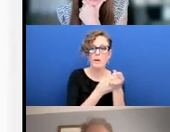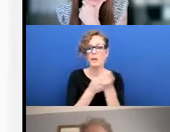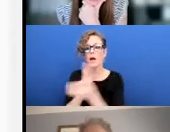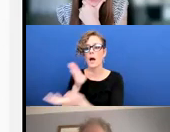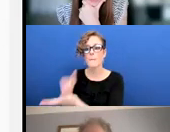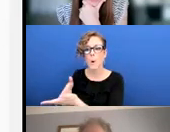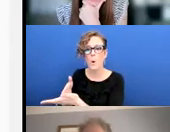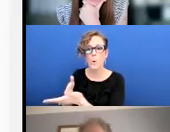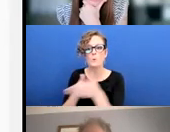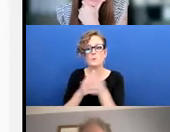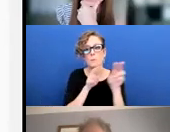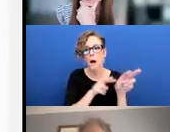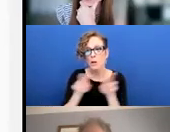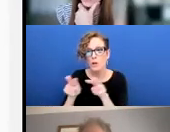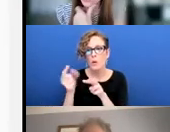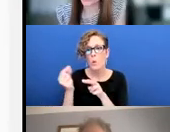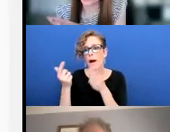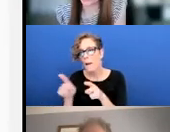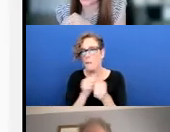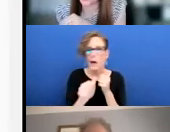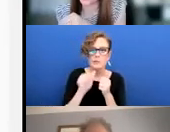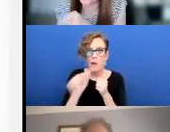o que propusimos.